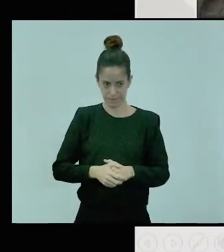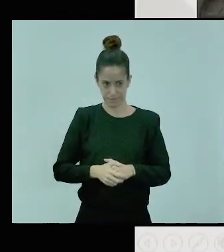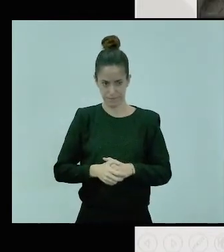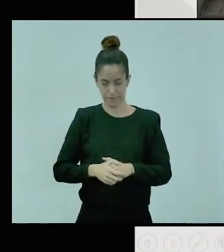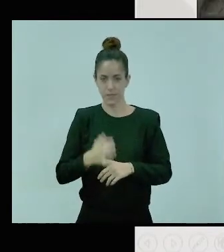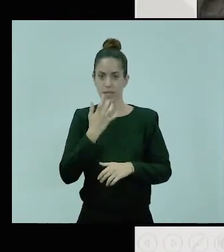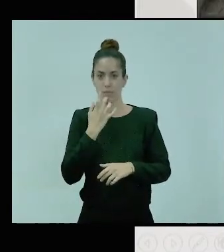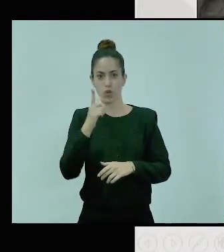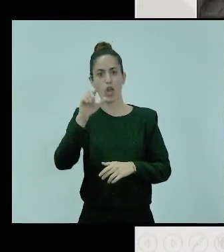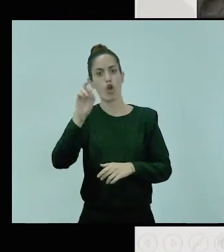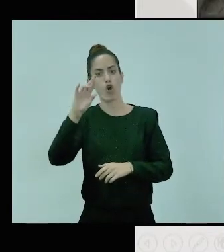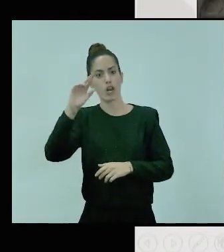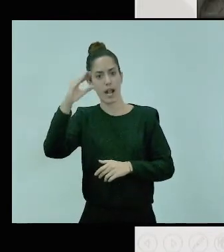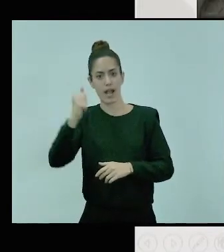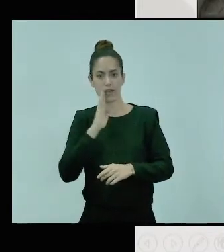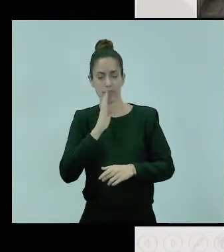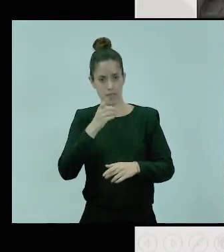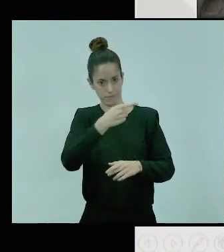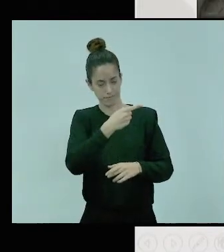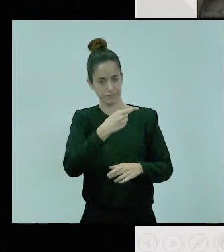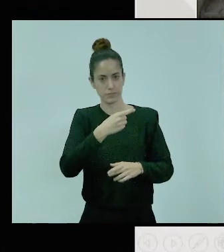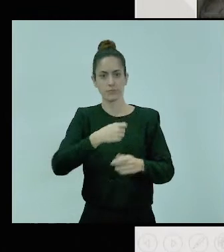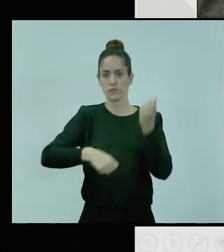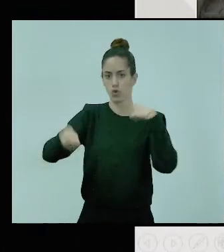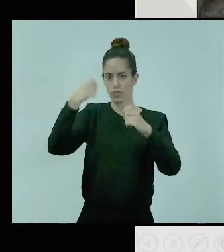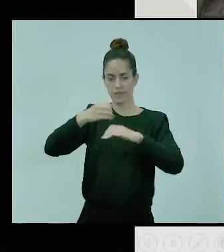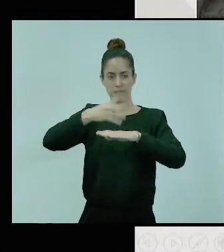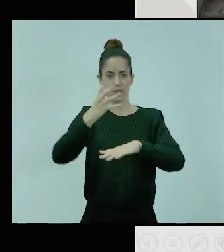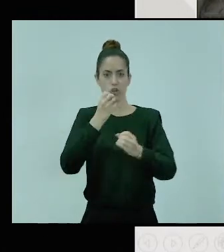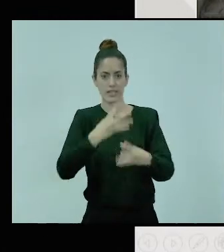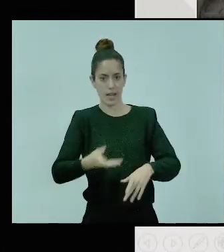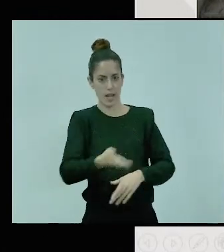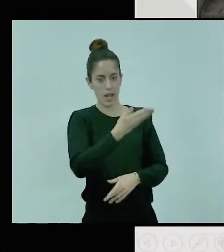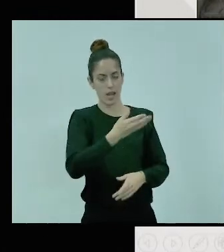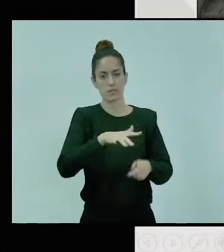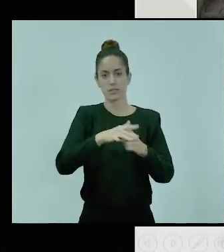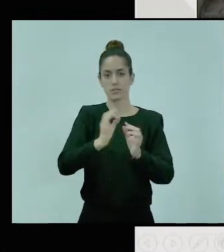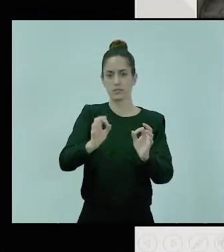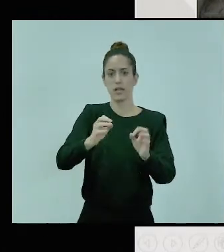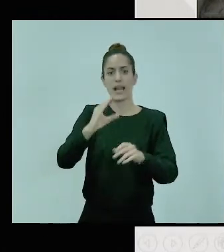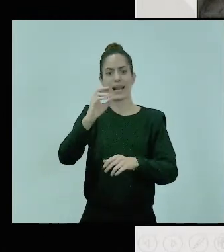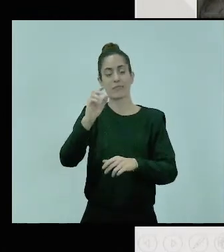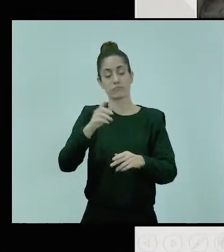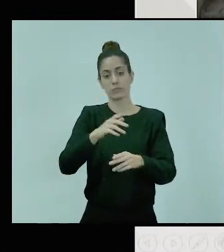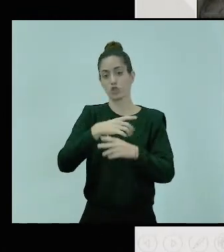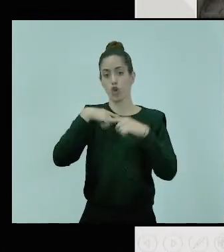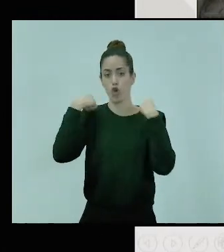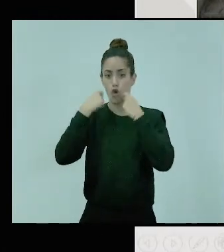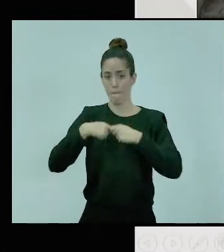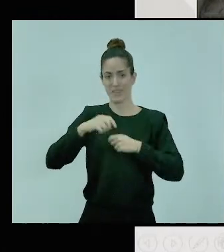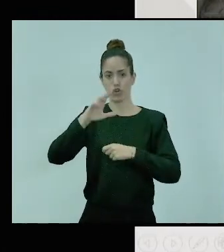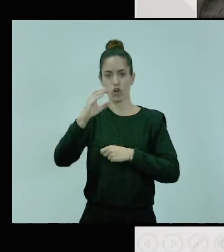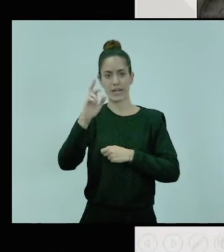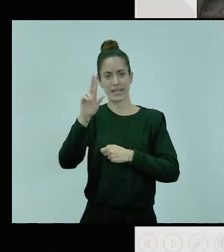Este es un ejemplo en Lorca de lo que sería el comportamiento del edificio, en este caso el convento de las Clarisas. Podemos observar